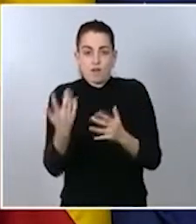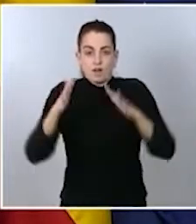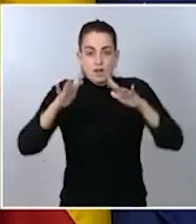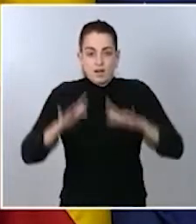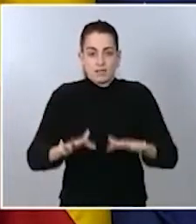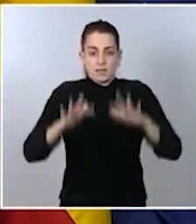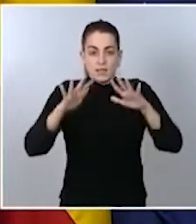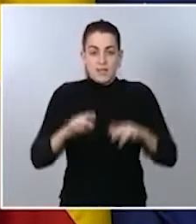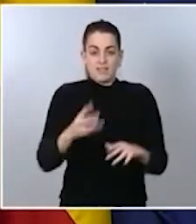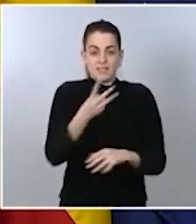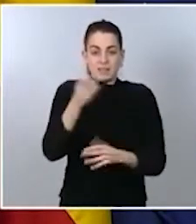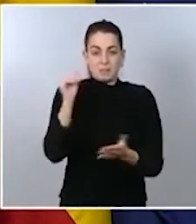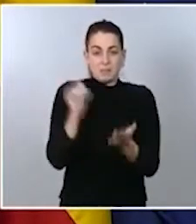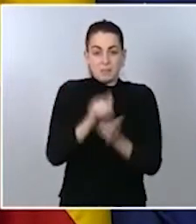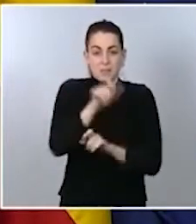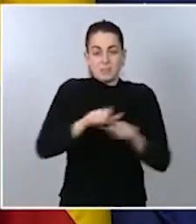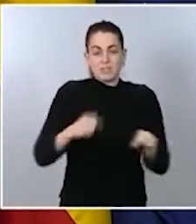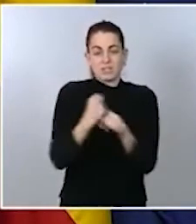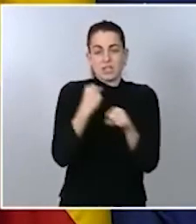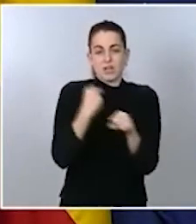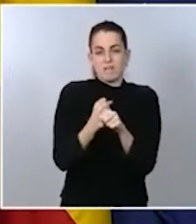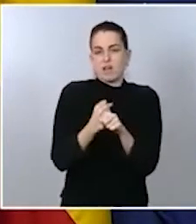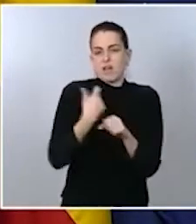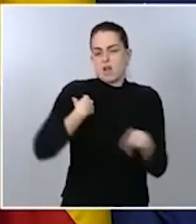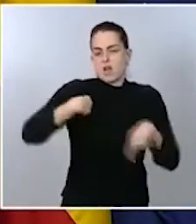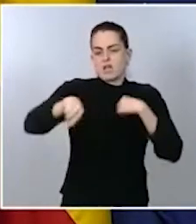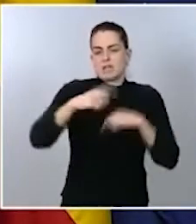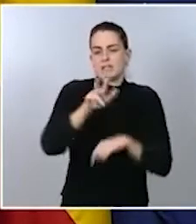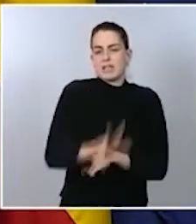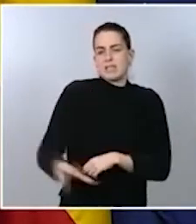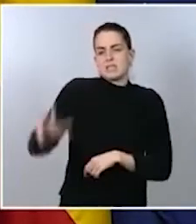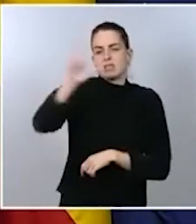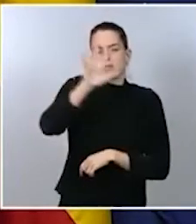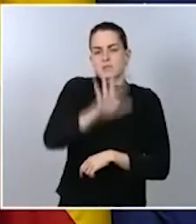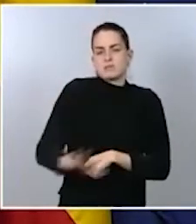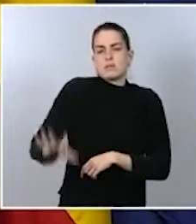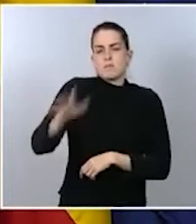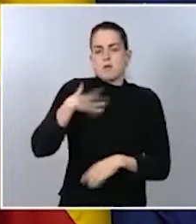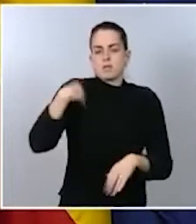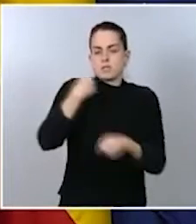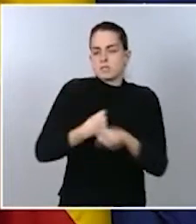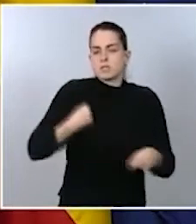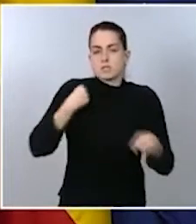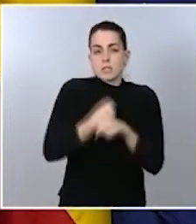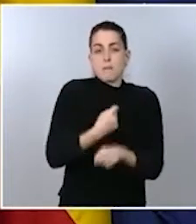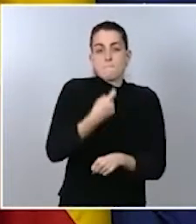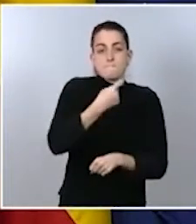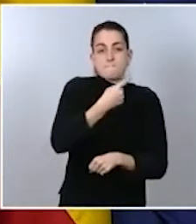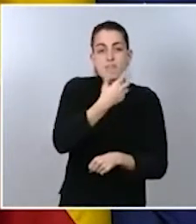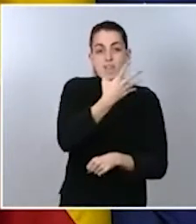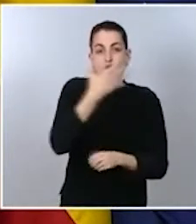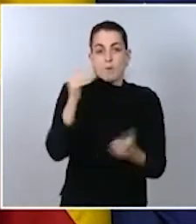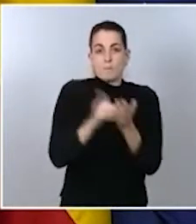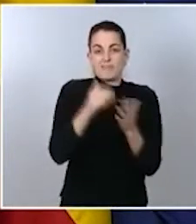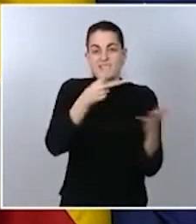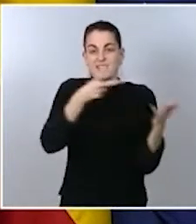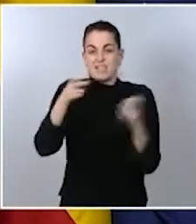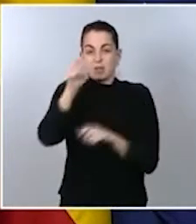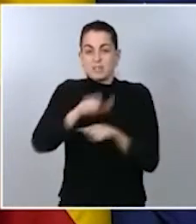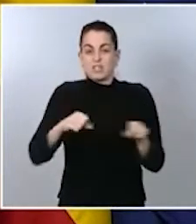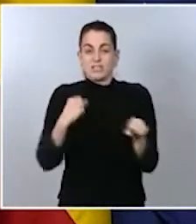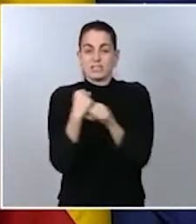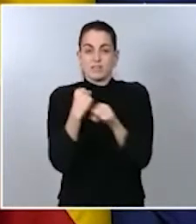de todo el país también se activaron 5 mil 700 trabajadores en el ámbito de adif y